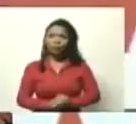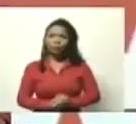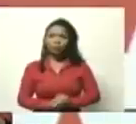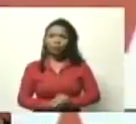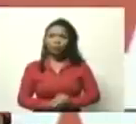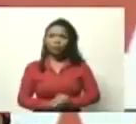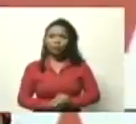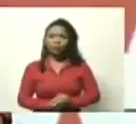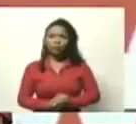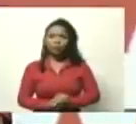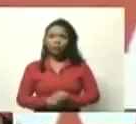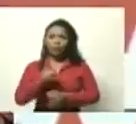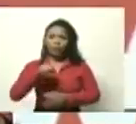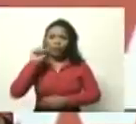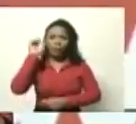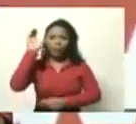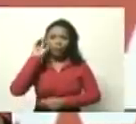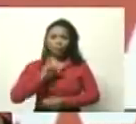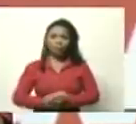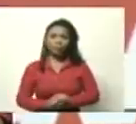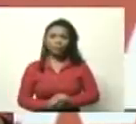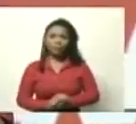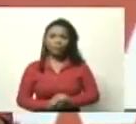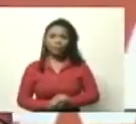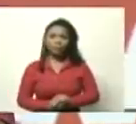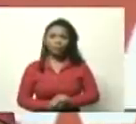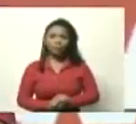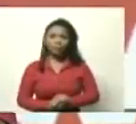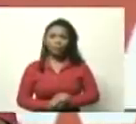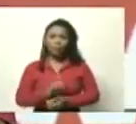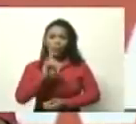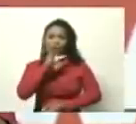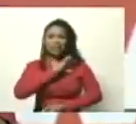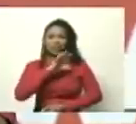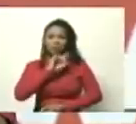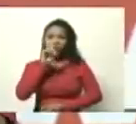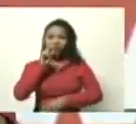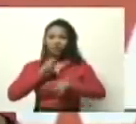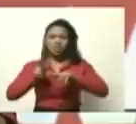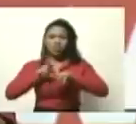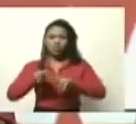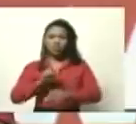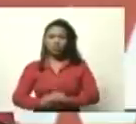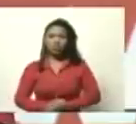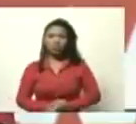del occidente del país, una señora con un niño,